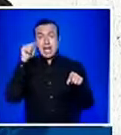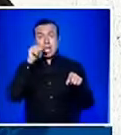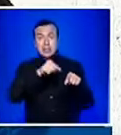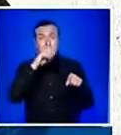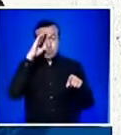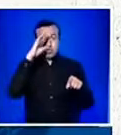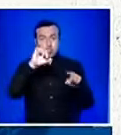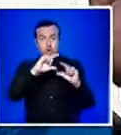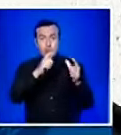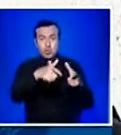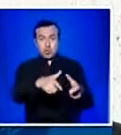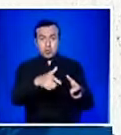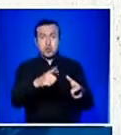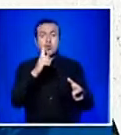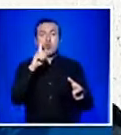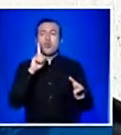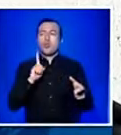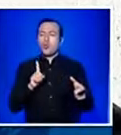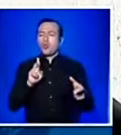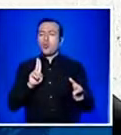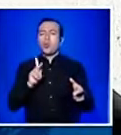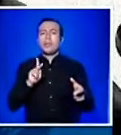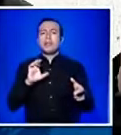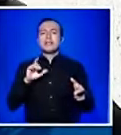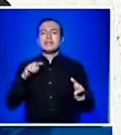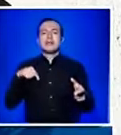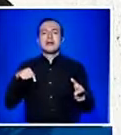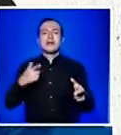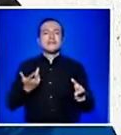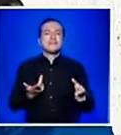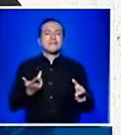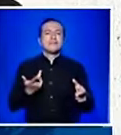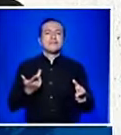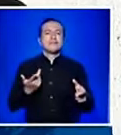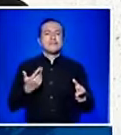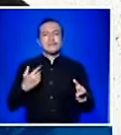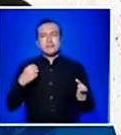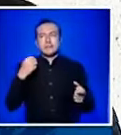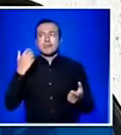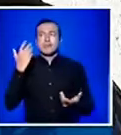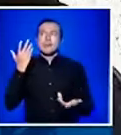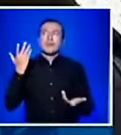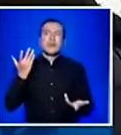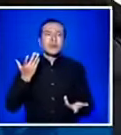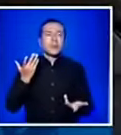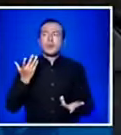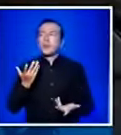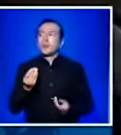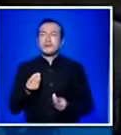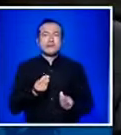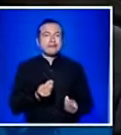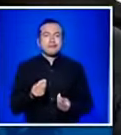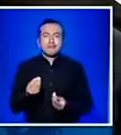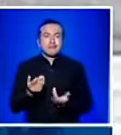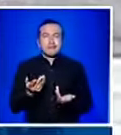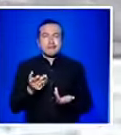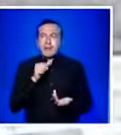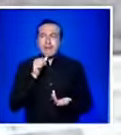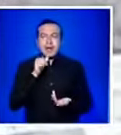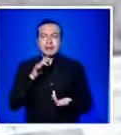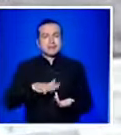ellos, tenemos solo el UPC de San Gabriel, tenemos motos, tenemos apoyo, tenemos la tía Poli, pero realmente no se